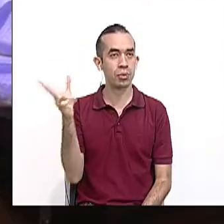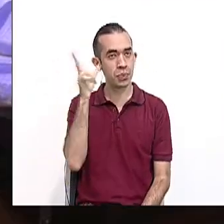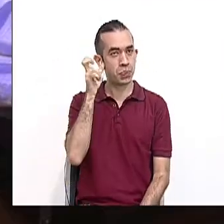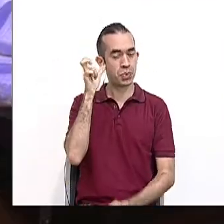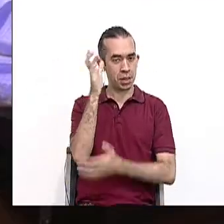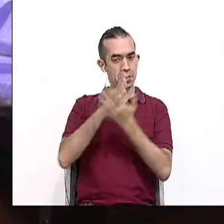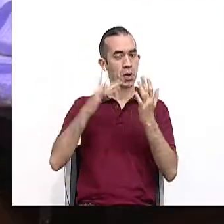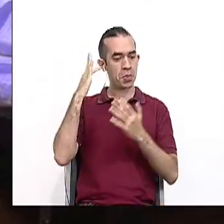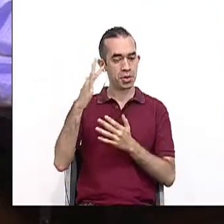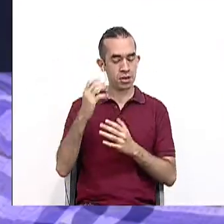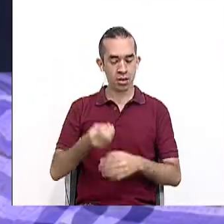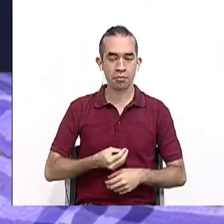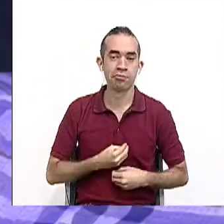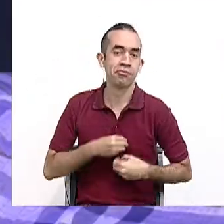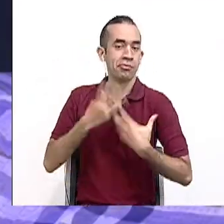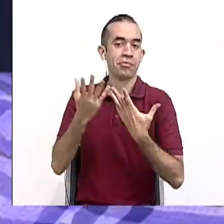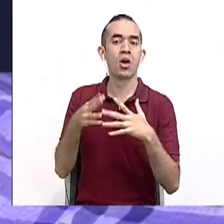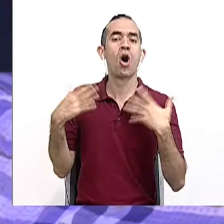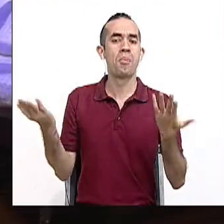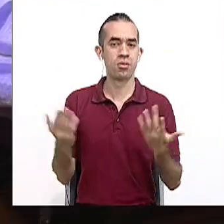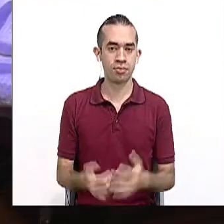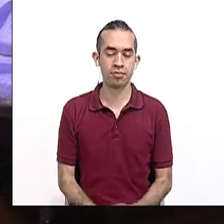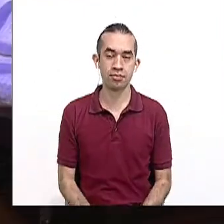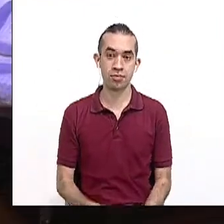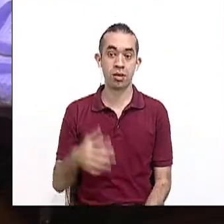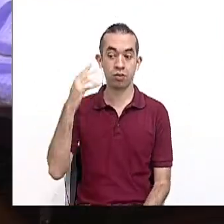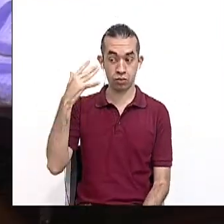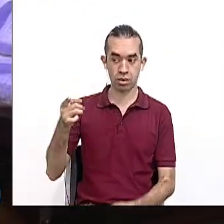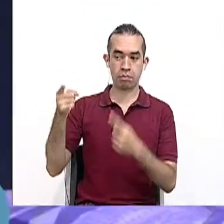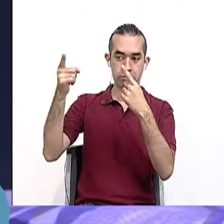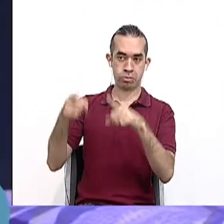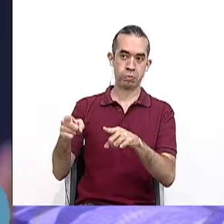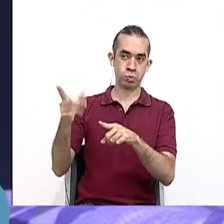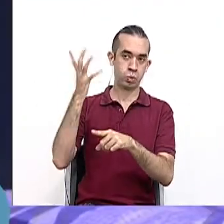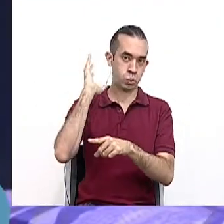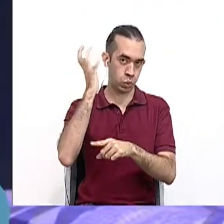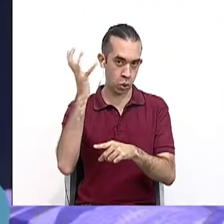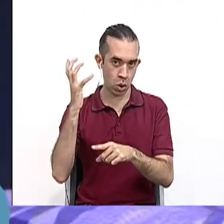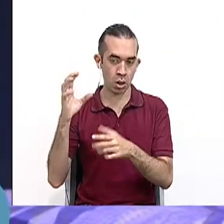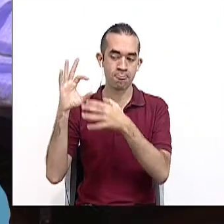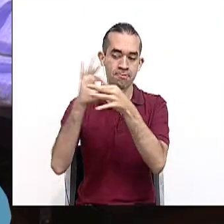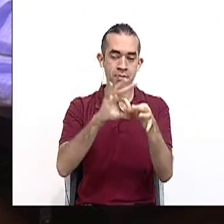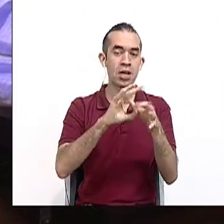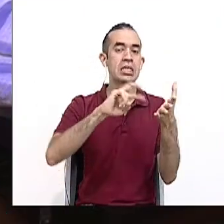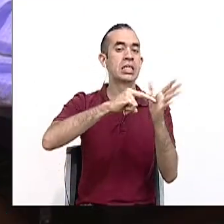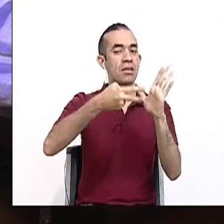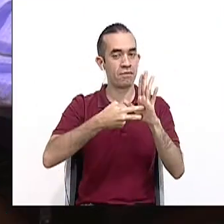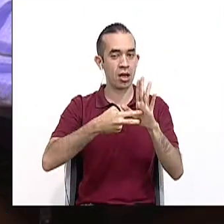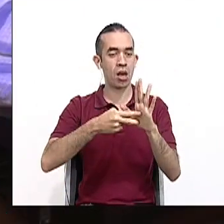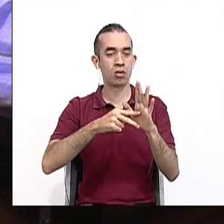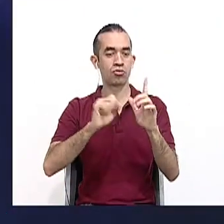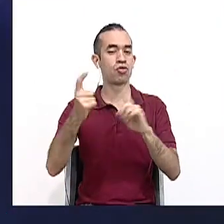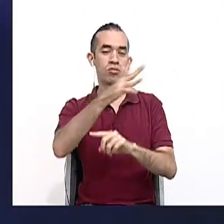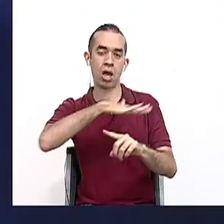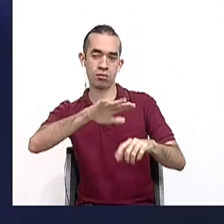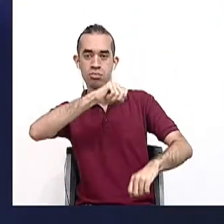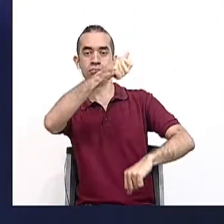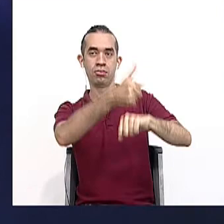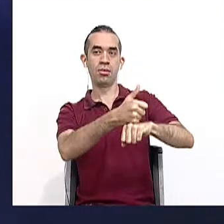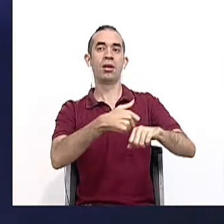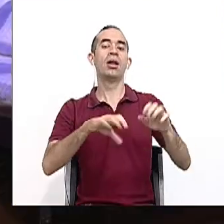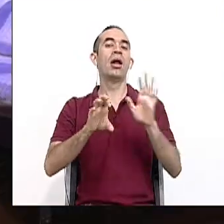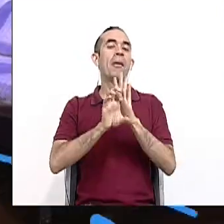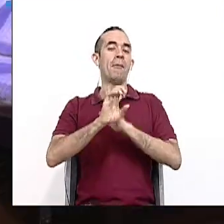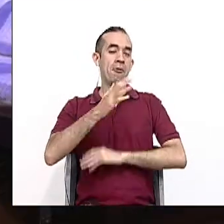música? Bueno, la música es un fenómeno sonoro que involucra significados socialmente construidos. A mí, por ejemplo, no sé,